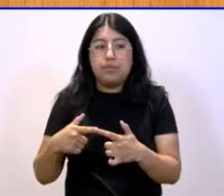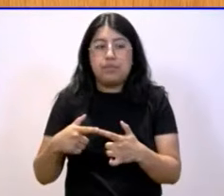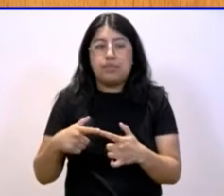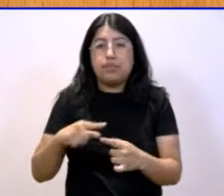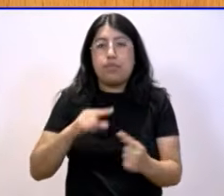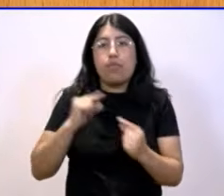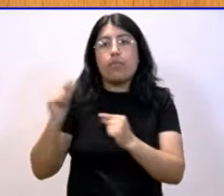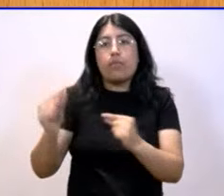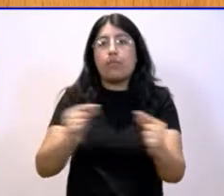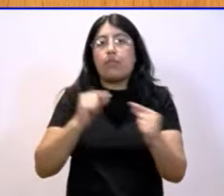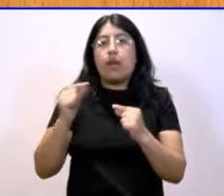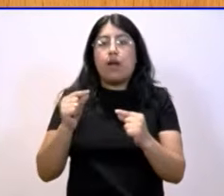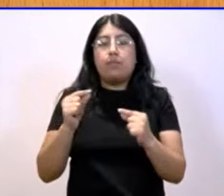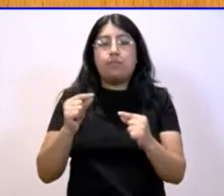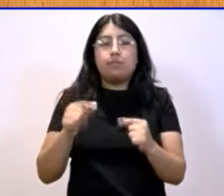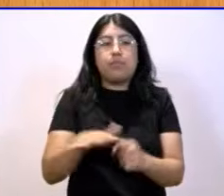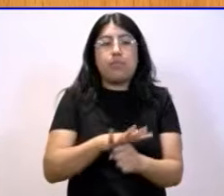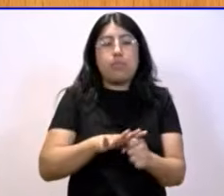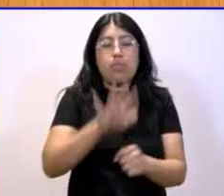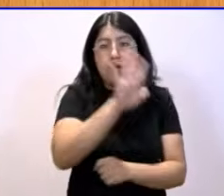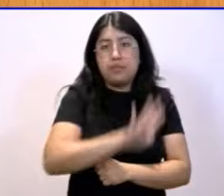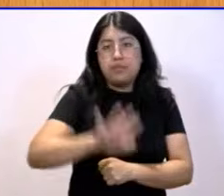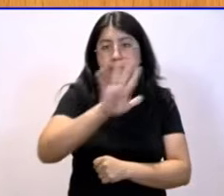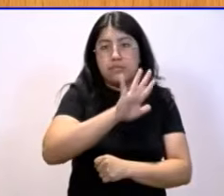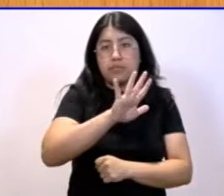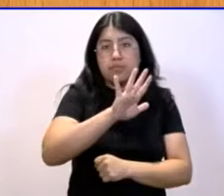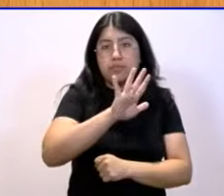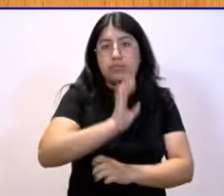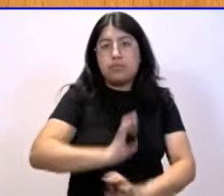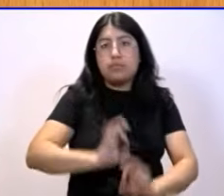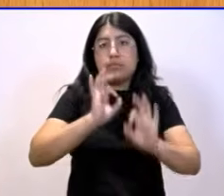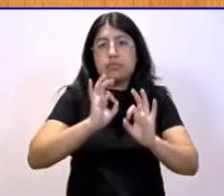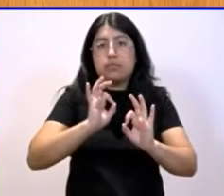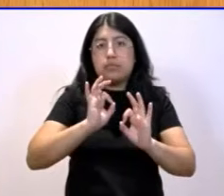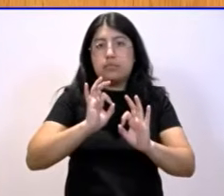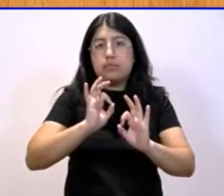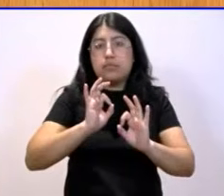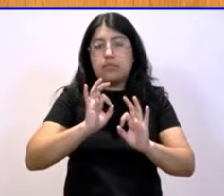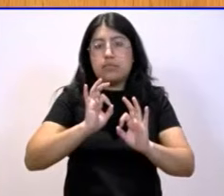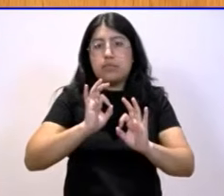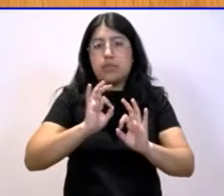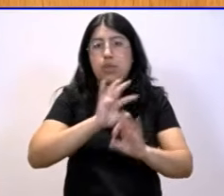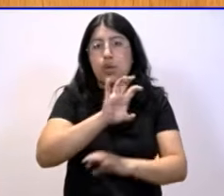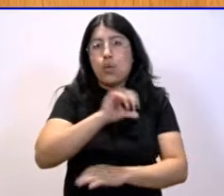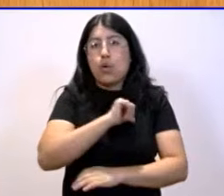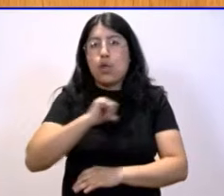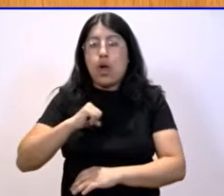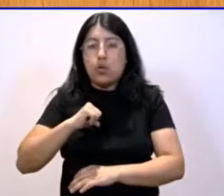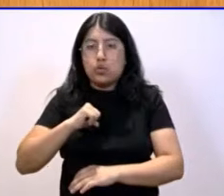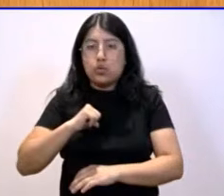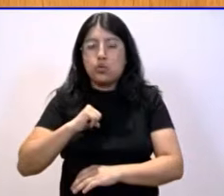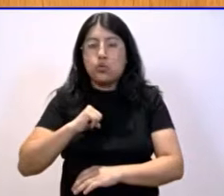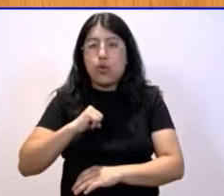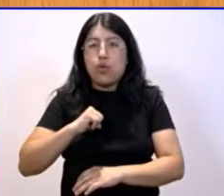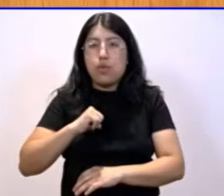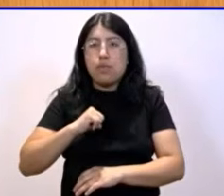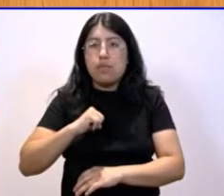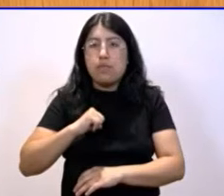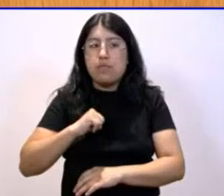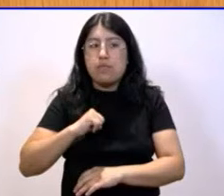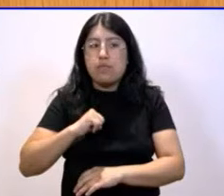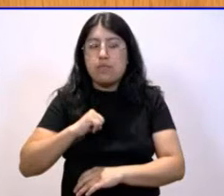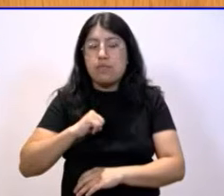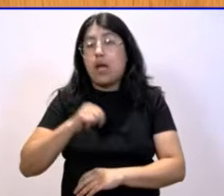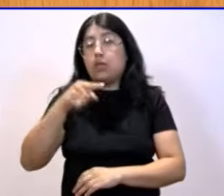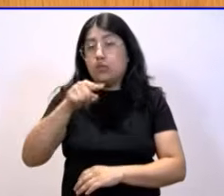debatiendo en el ámbito estatal, pero sobre todo y también como comunidad autónoma, que como